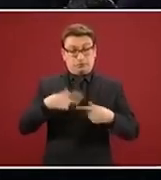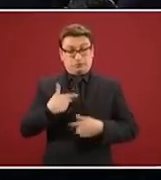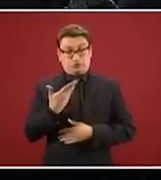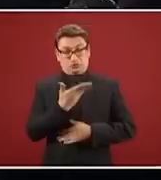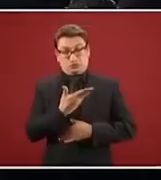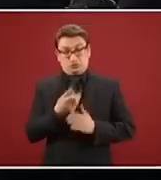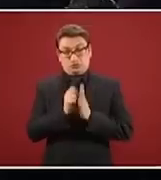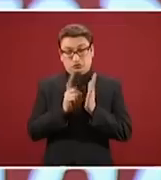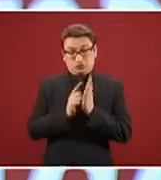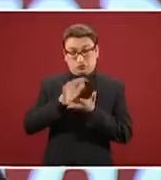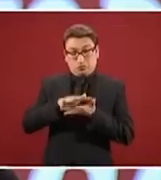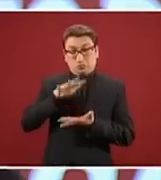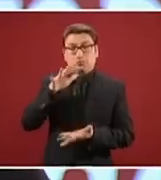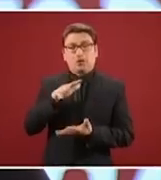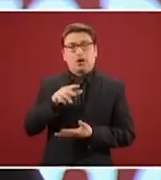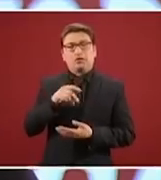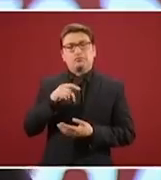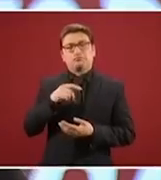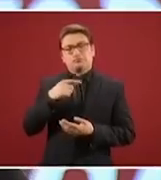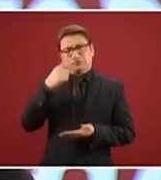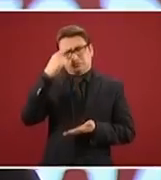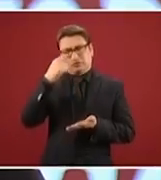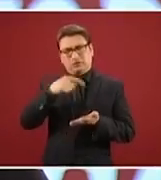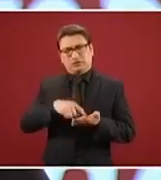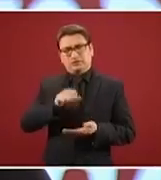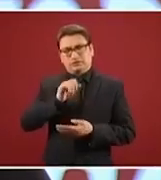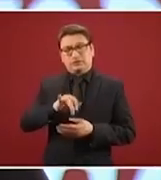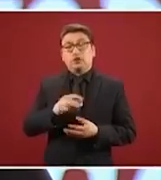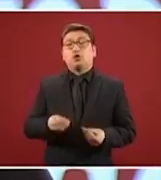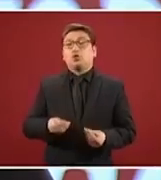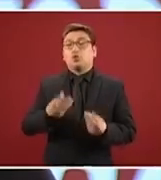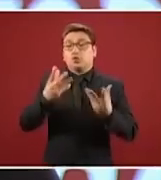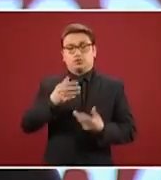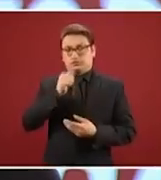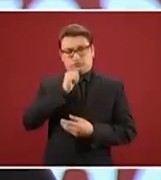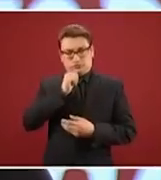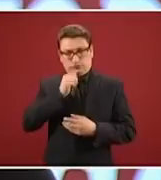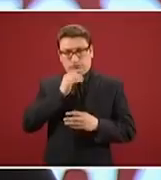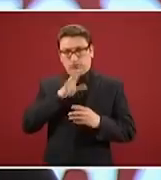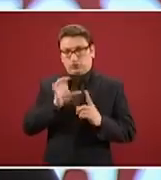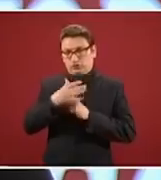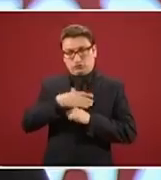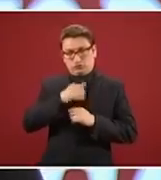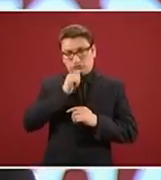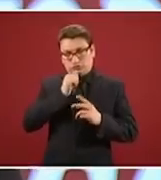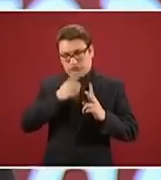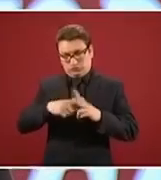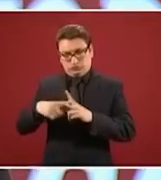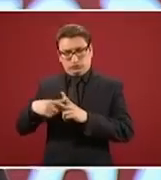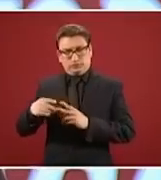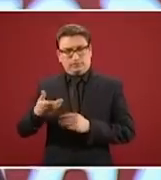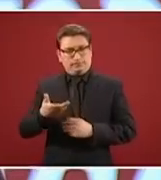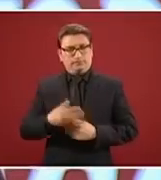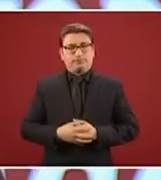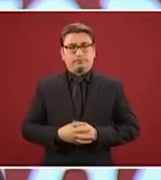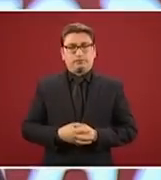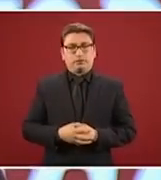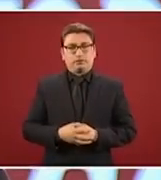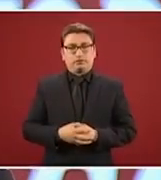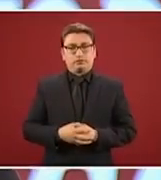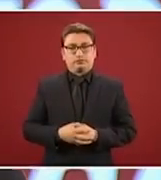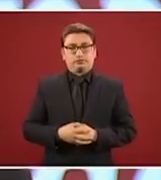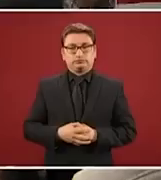estimamos que van a ser favorables la mayor parte no te pueda la cifra total porque la comisión tiene que determinar simplemente